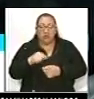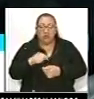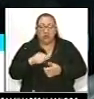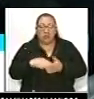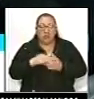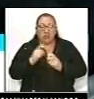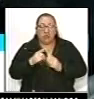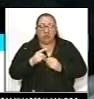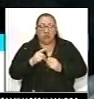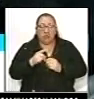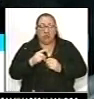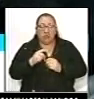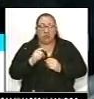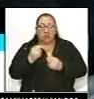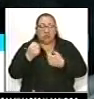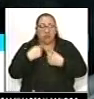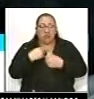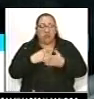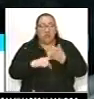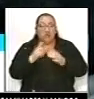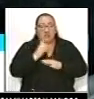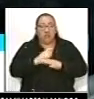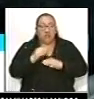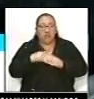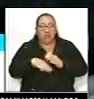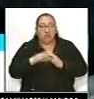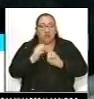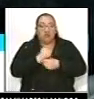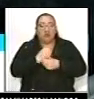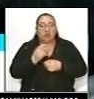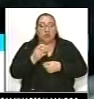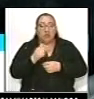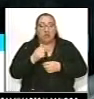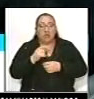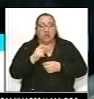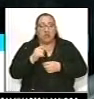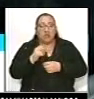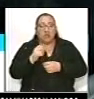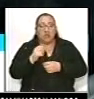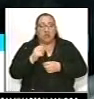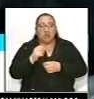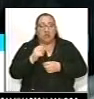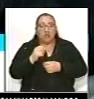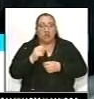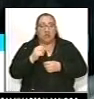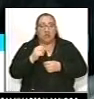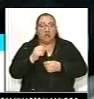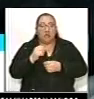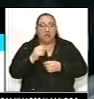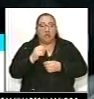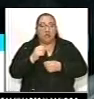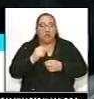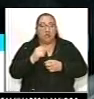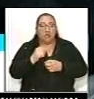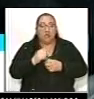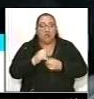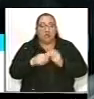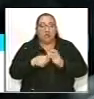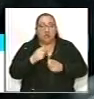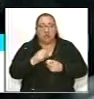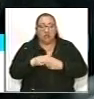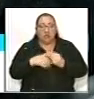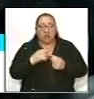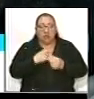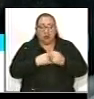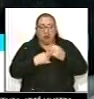una de las cosas que se tienen que desarrollar dentro de los alcances del artículo. Y, ojo, se les comunica a las